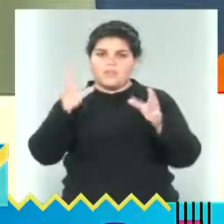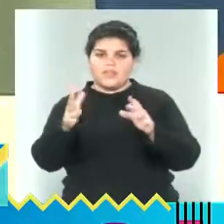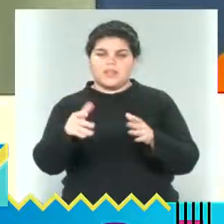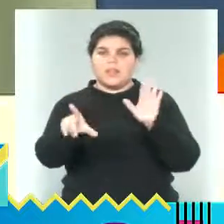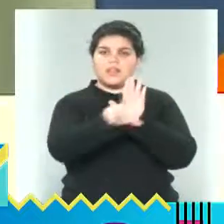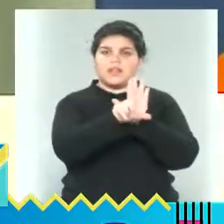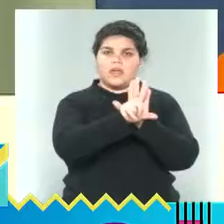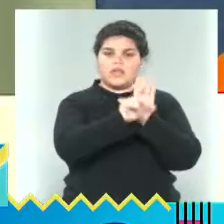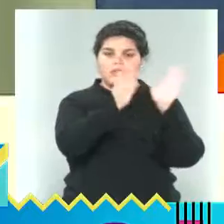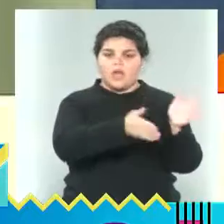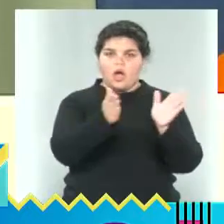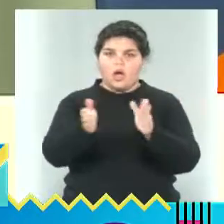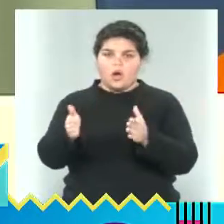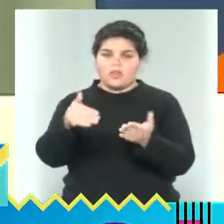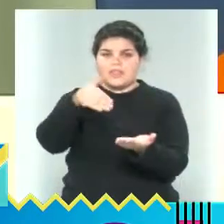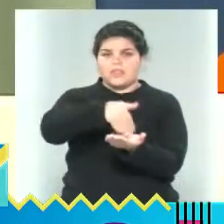muy importante